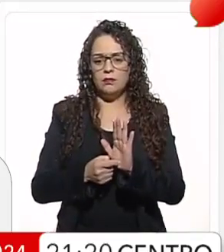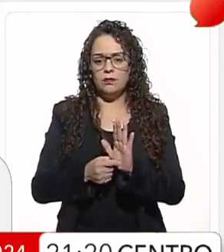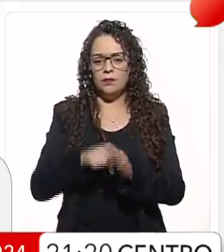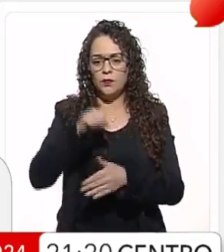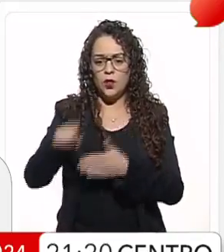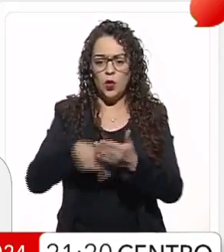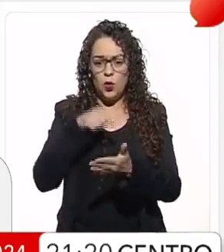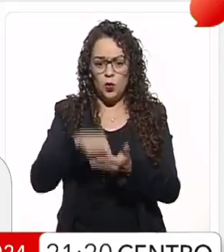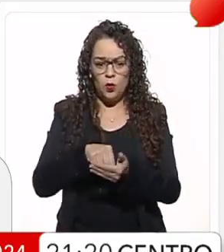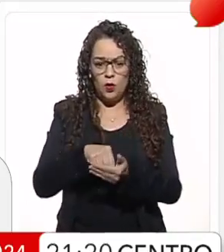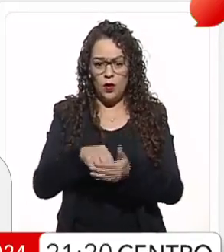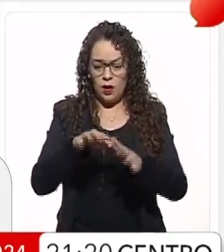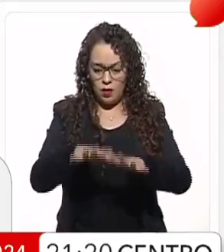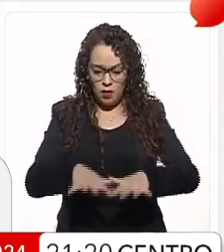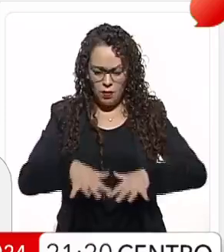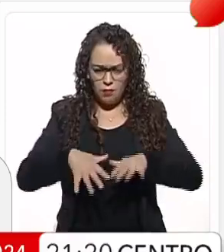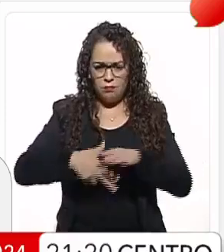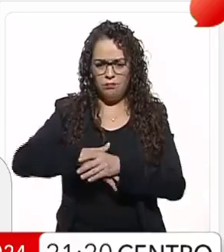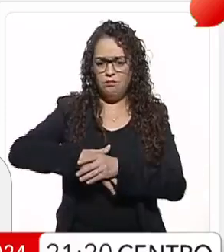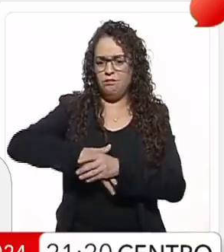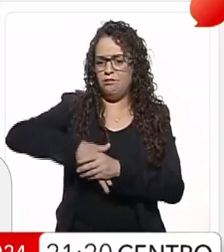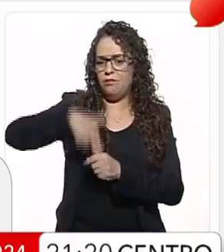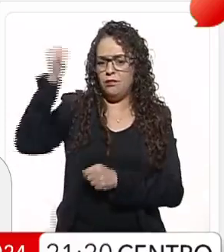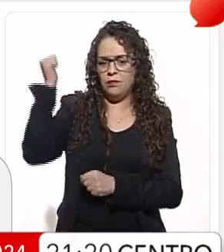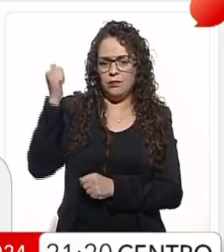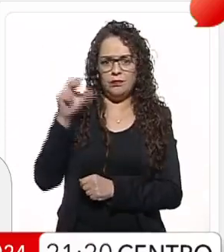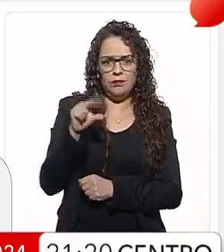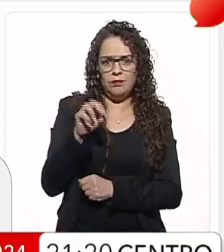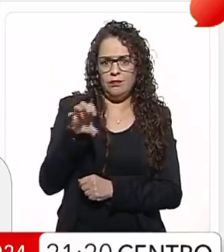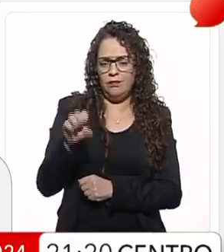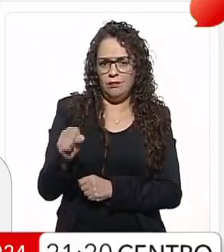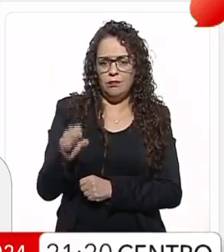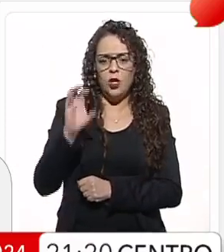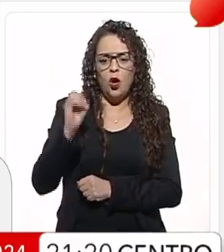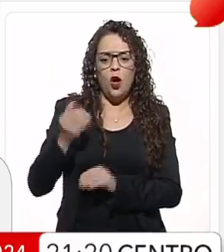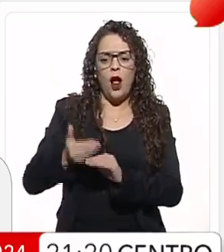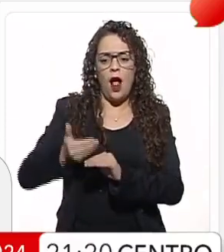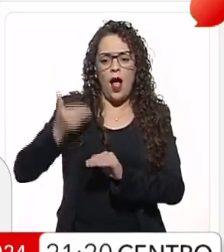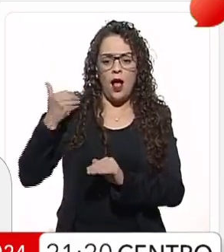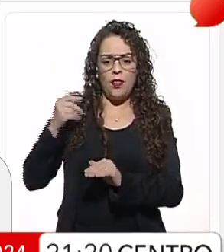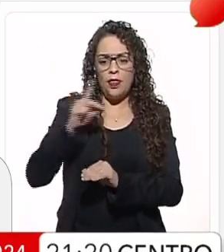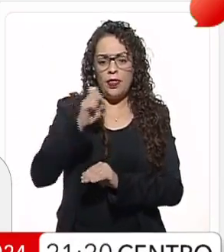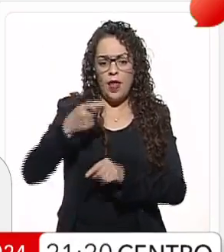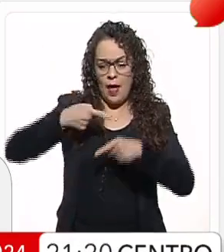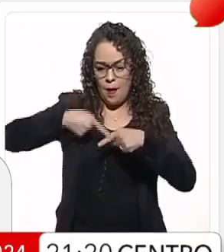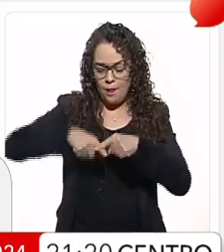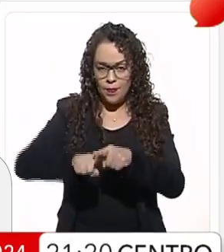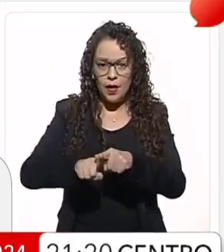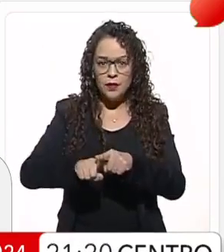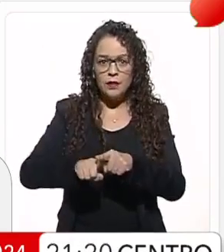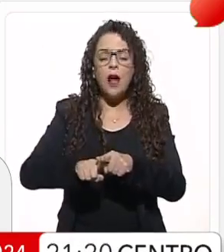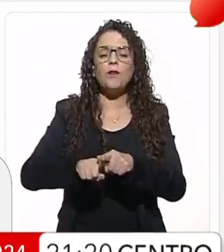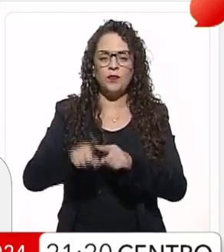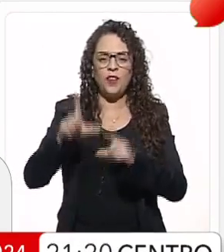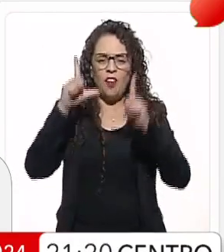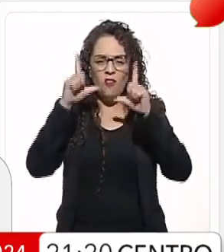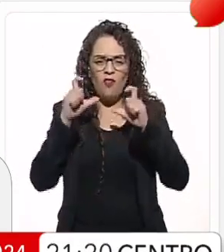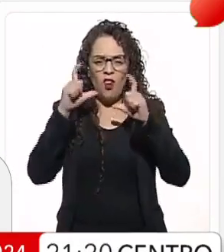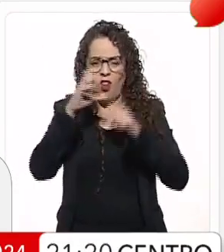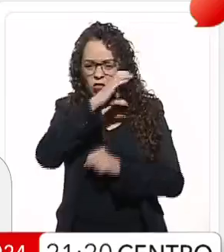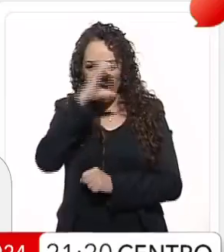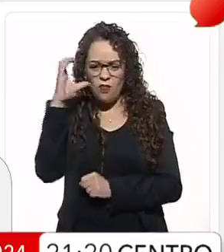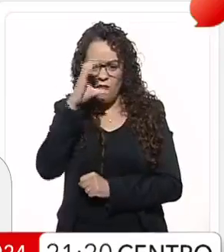vacíos, digamos, tomando fotos de mucho antes o mucho después del propio acto, ¿no? que estaba